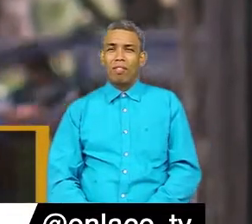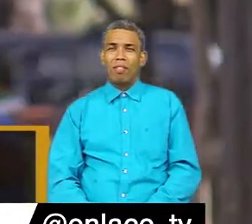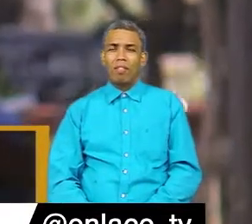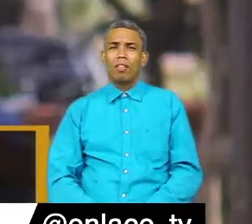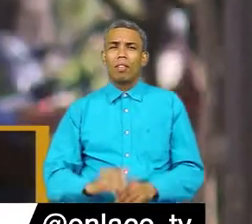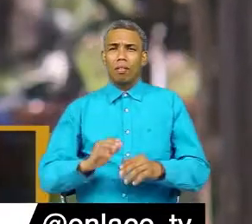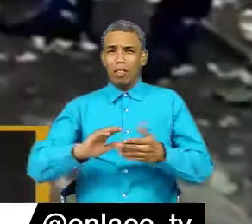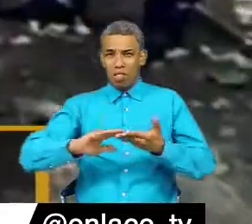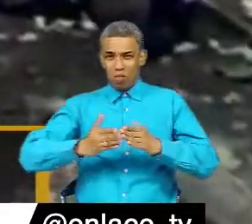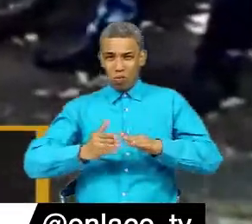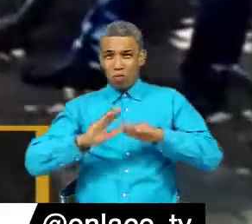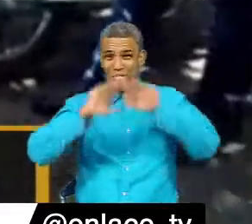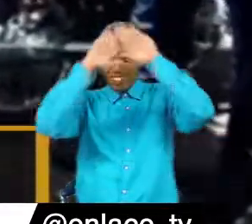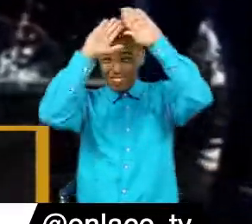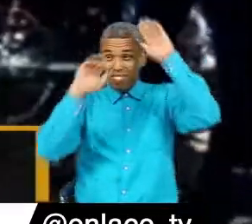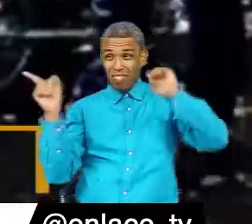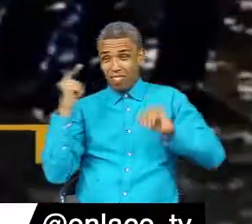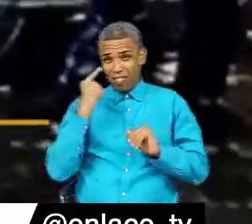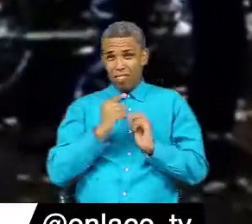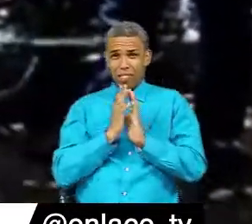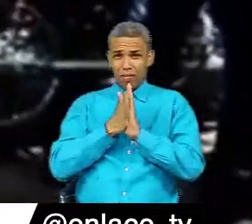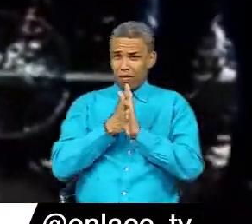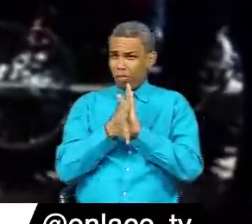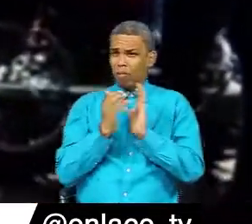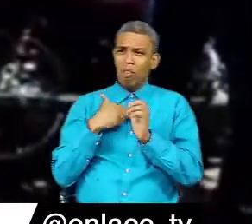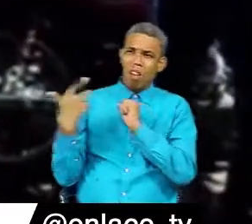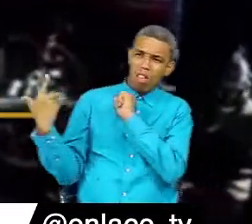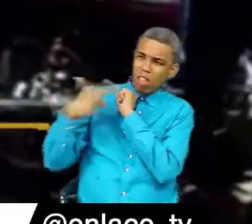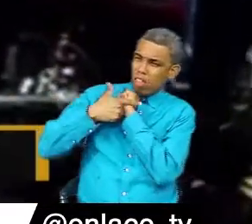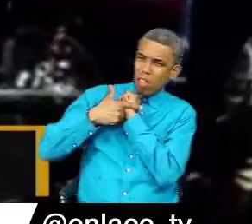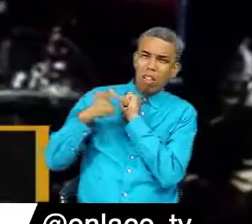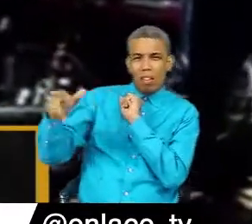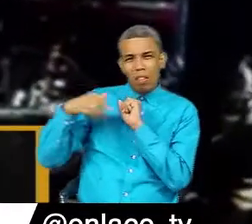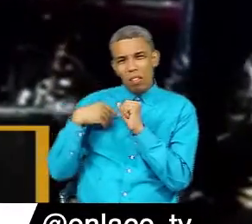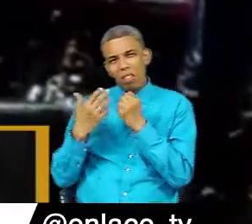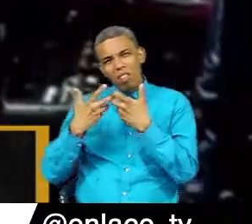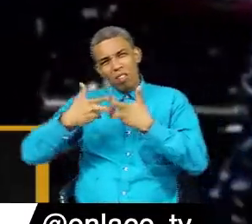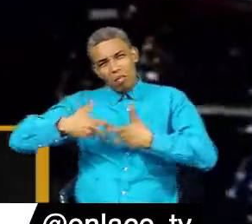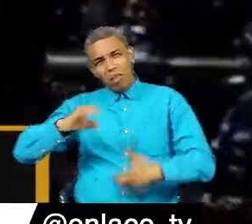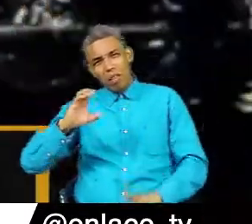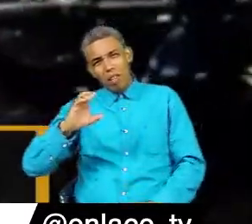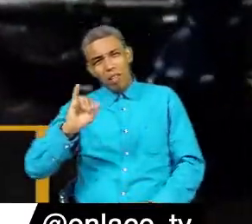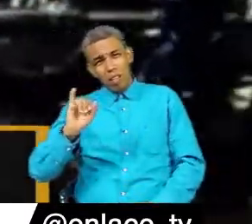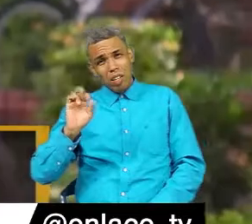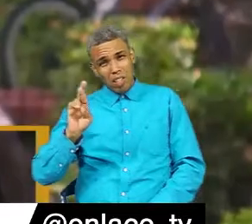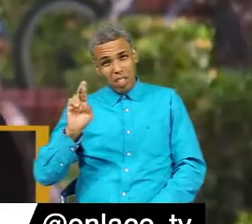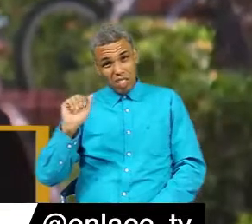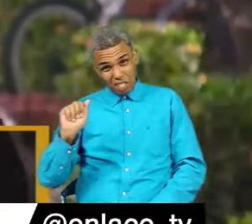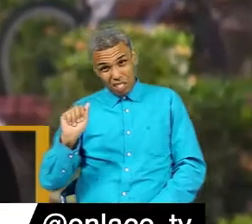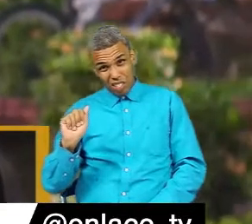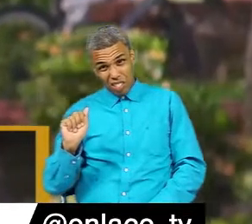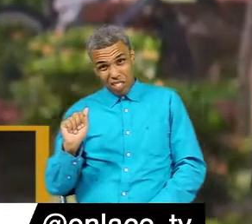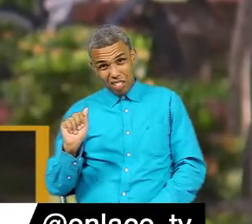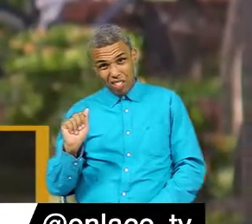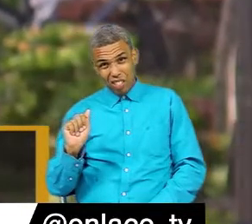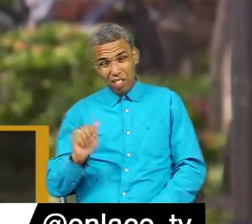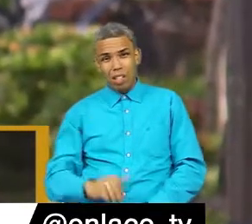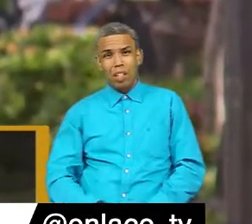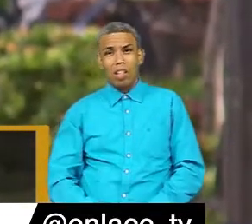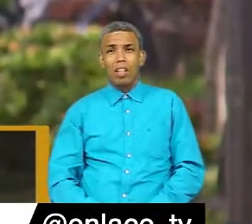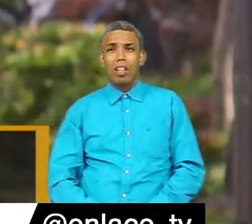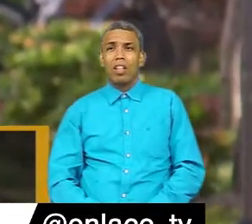El Centro denuncia que continúan los desalojos en ese territorio ante los reclamos de los predios que ocupan por parte del proyecto La Sira Infantas. Como representante legal de la